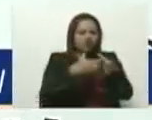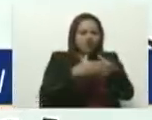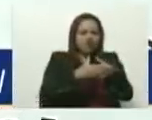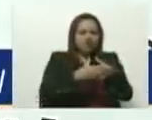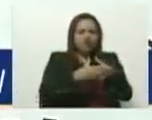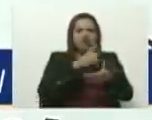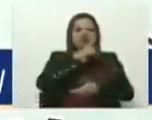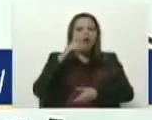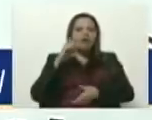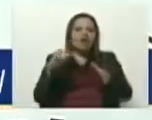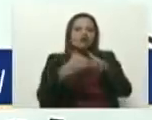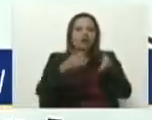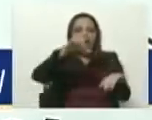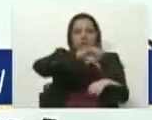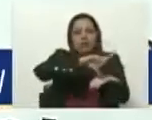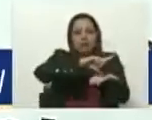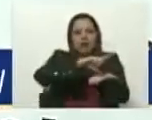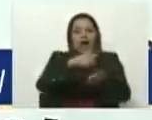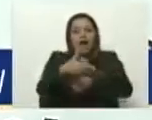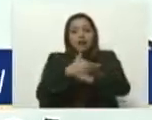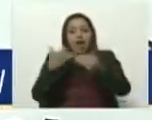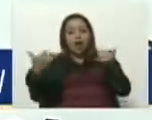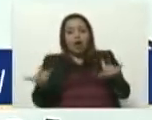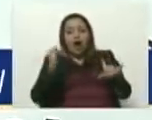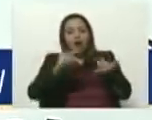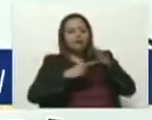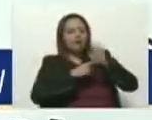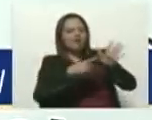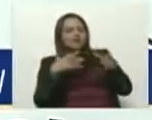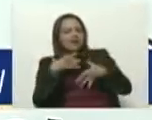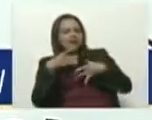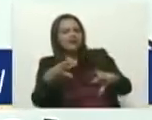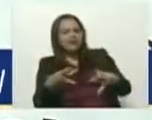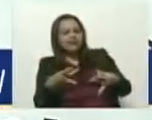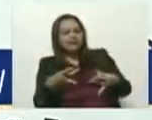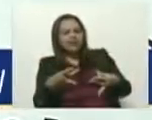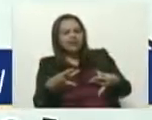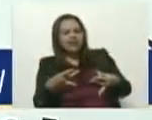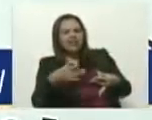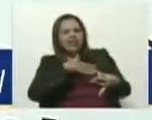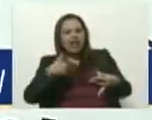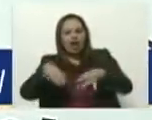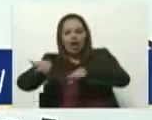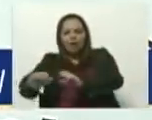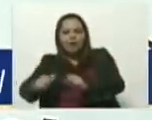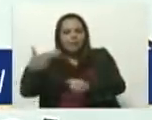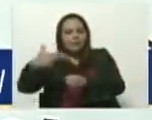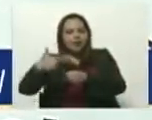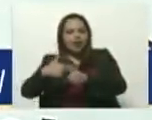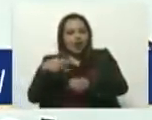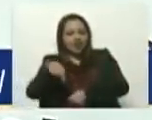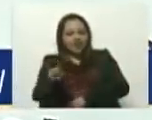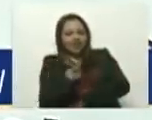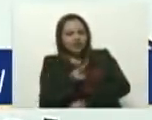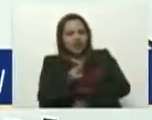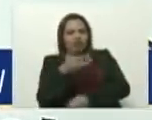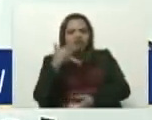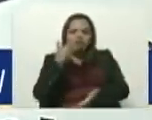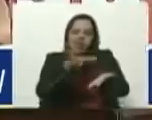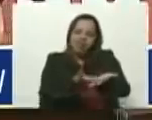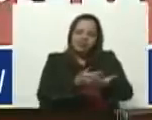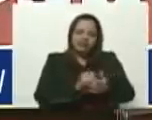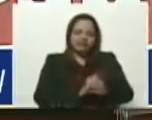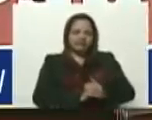denominada grupo de lima en este momento muestran interés en comprar petróleo venezolano muchas gracias